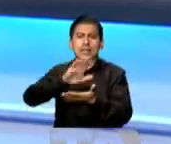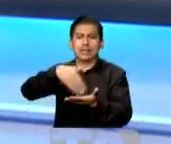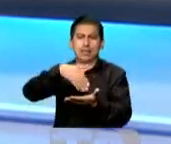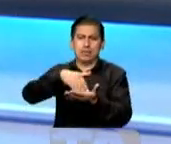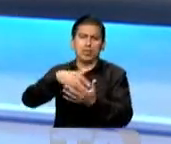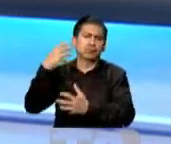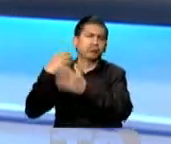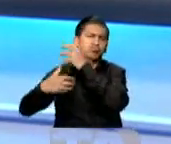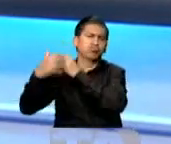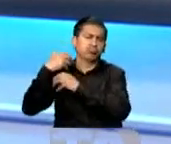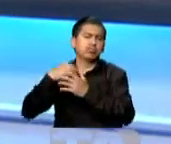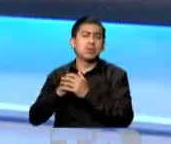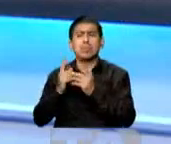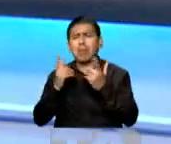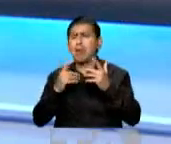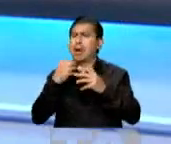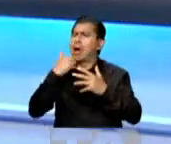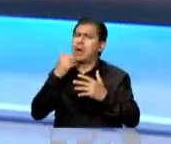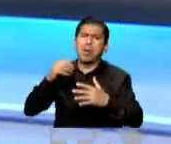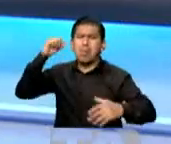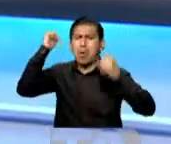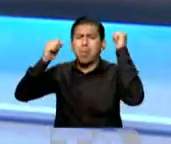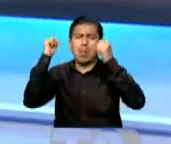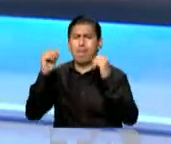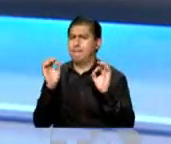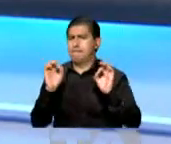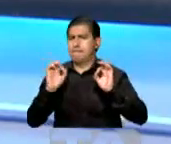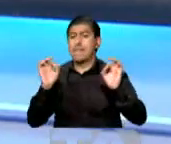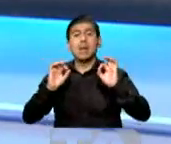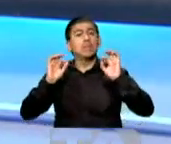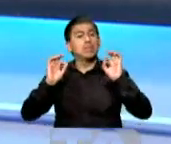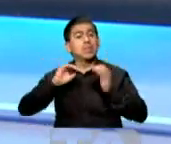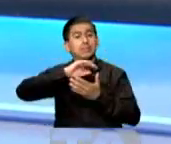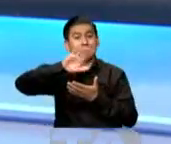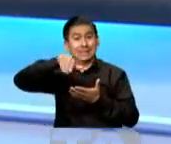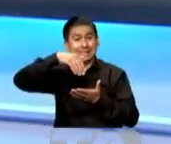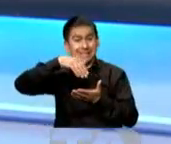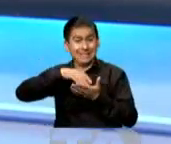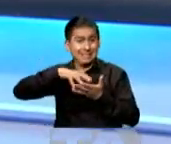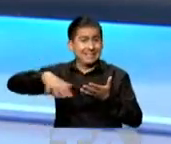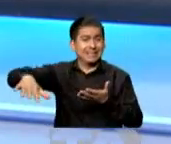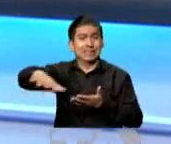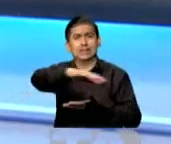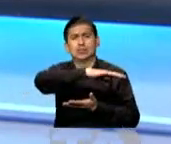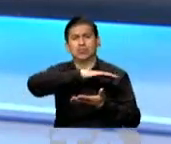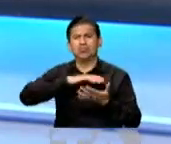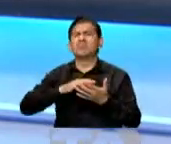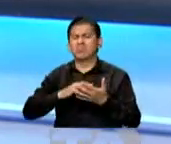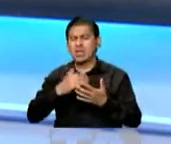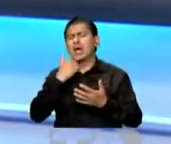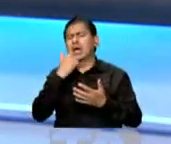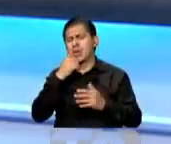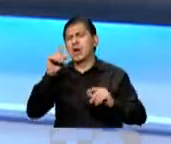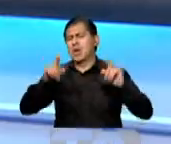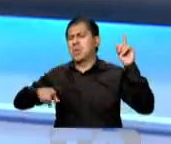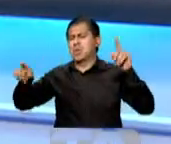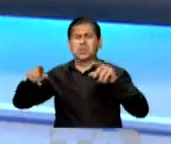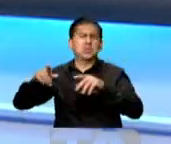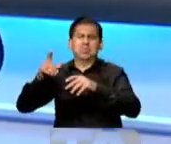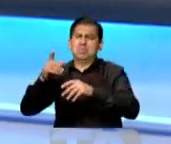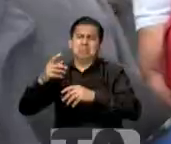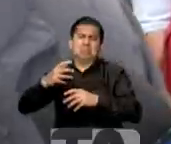el trayecto no se registraron actos violentos, sin embargo, en la Plaza de Santo Domingo, al final de la tarde, sí se produjeron algunos